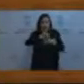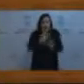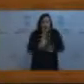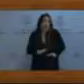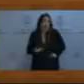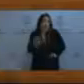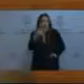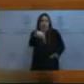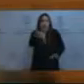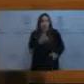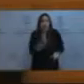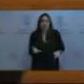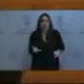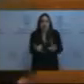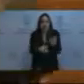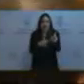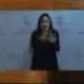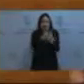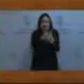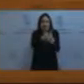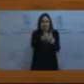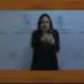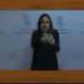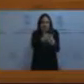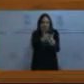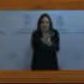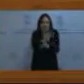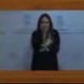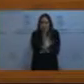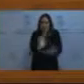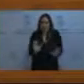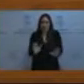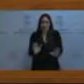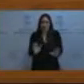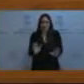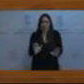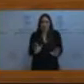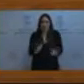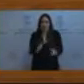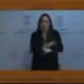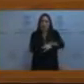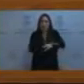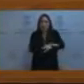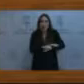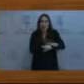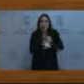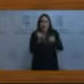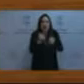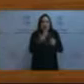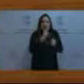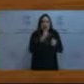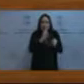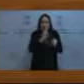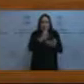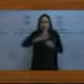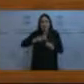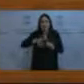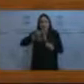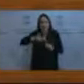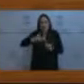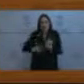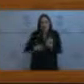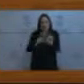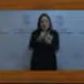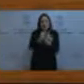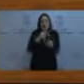son los destinatarios de estas mociones. No el Gobierno en cuanto a actuar, sino la